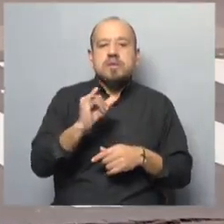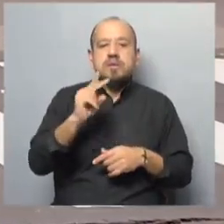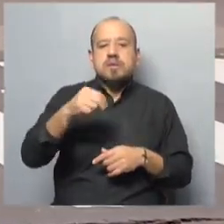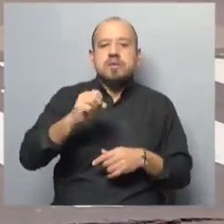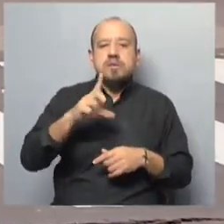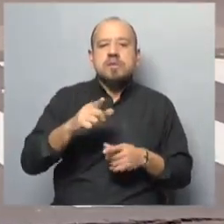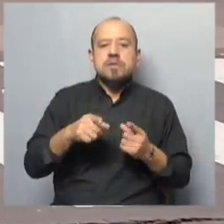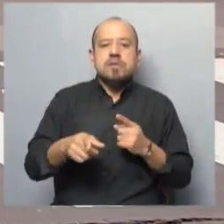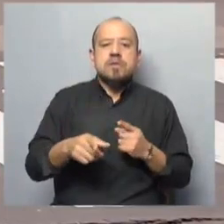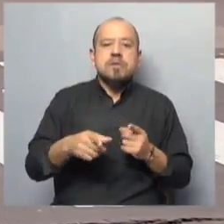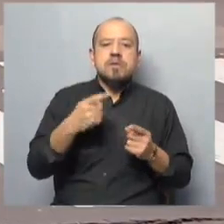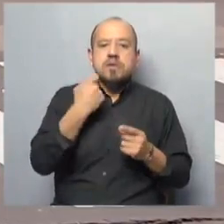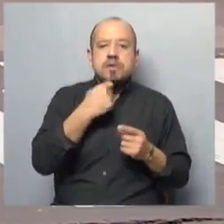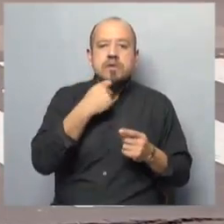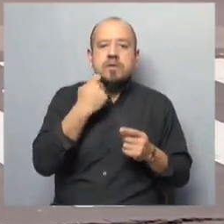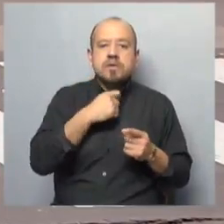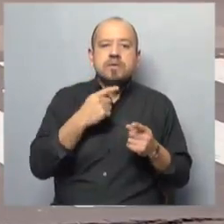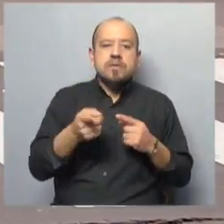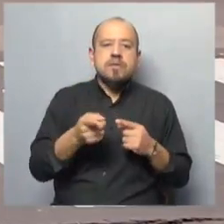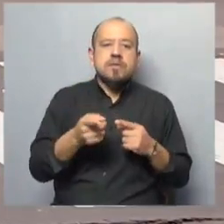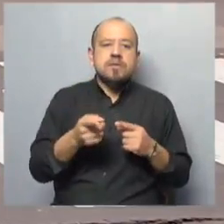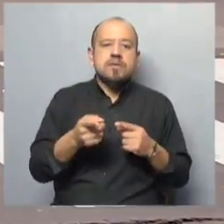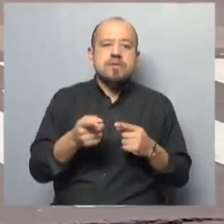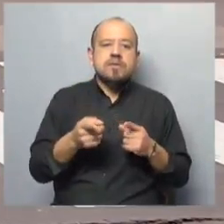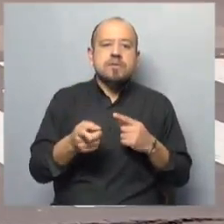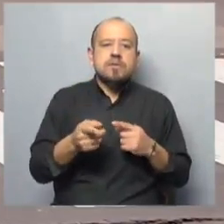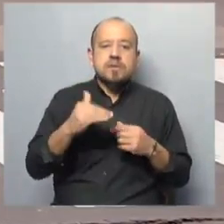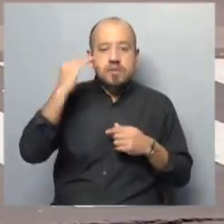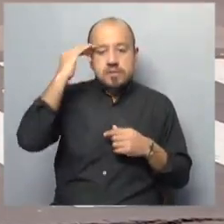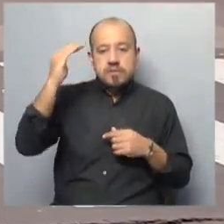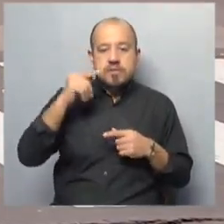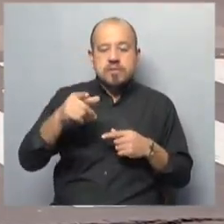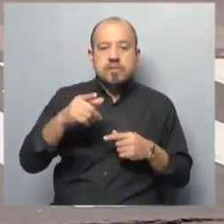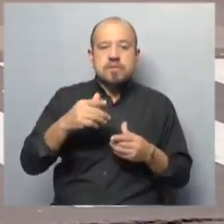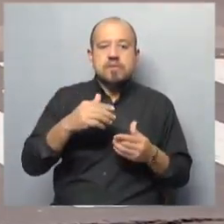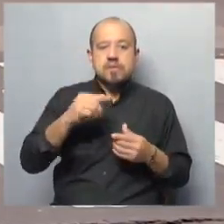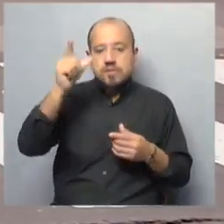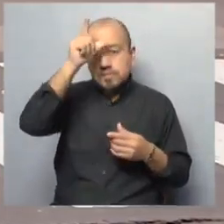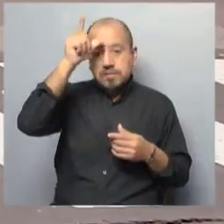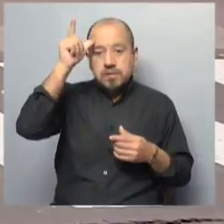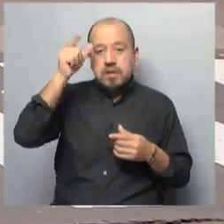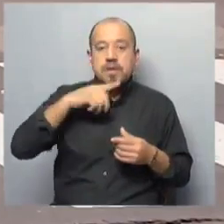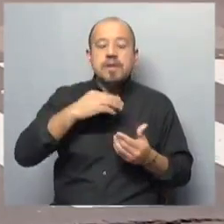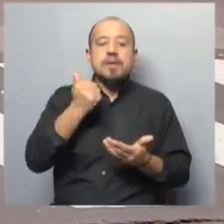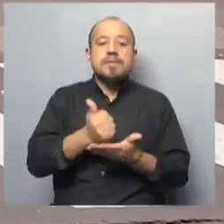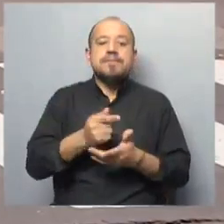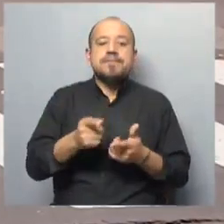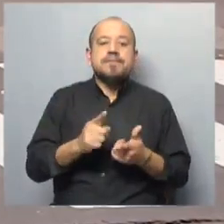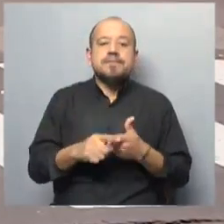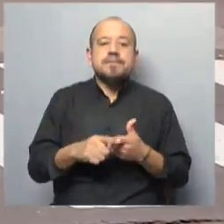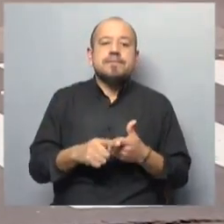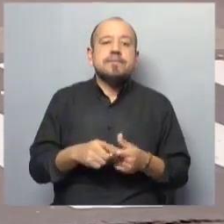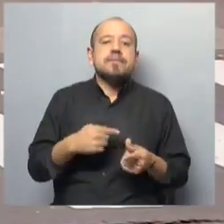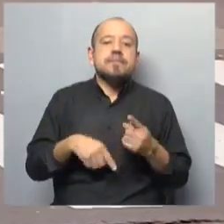desfile. Resta pasar el desfile militar. Está el presidente de la República junto al gabinete